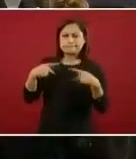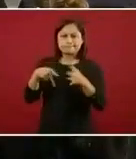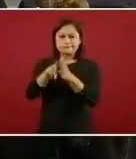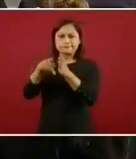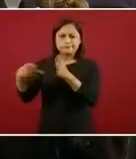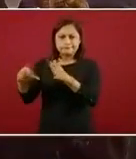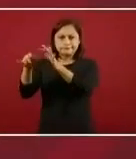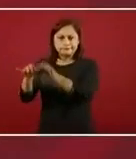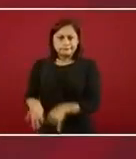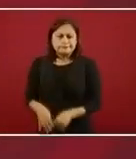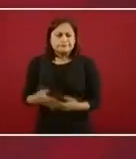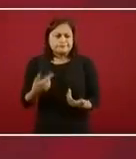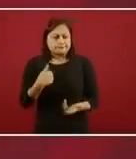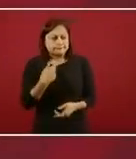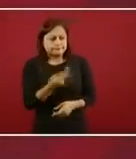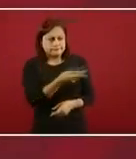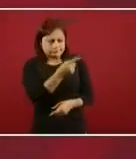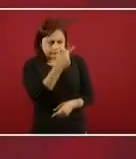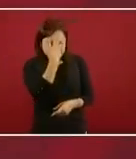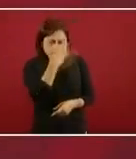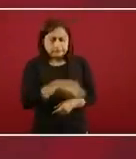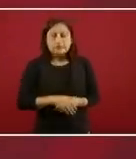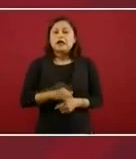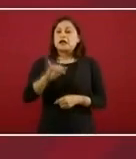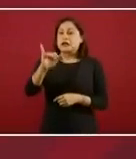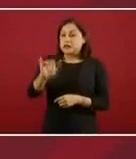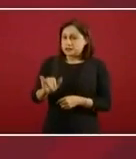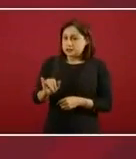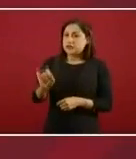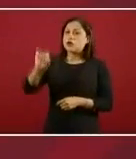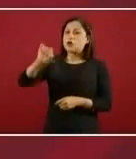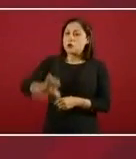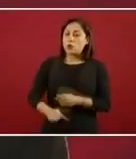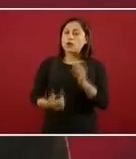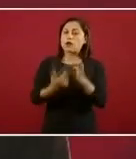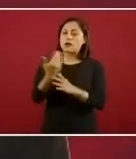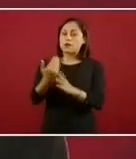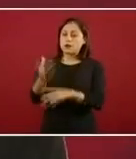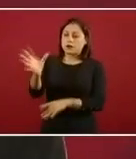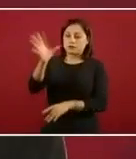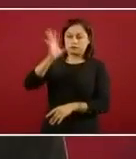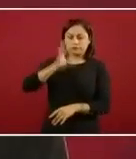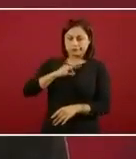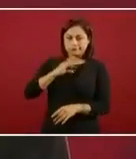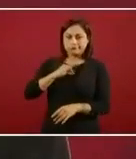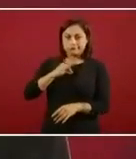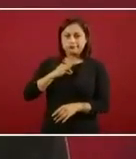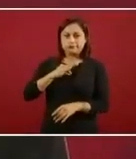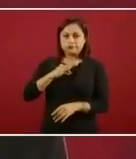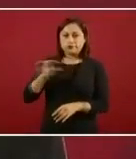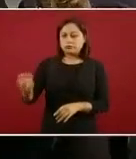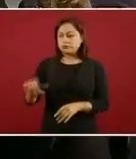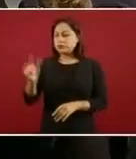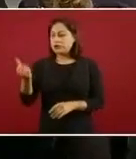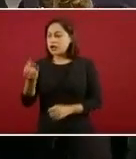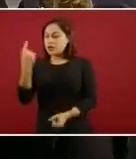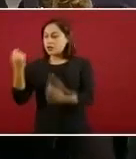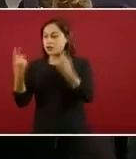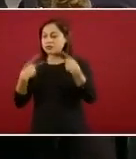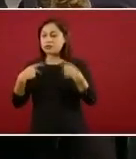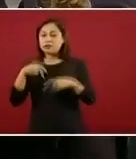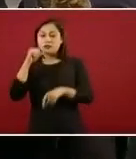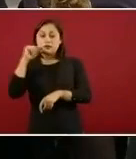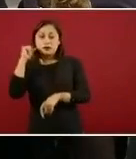hoy por la mañana me informaron de que te agrediendo a